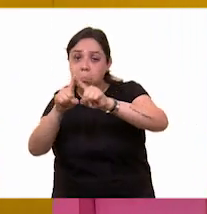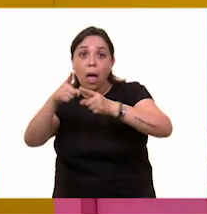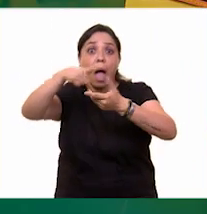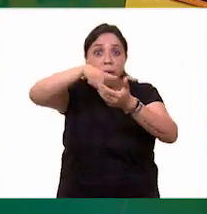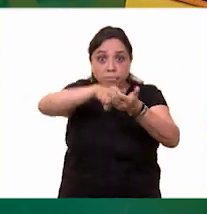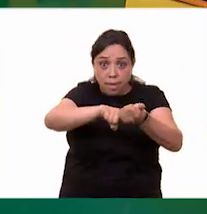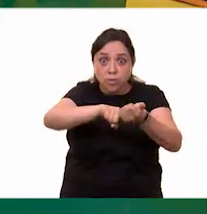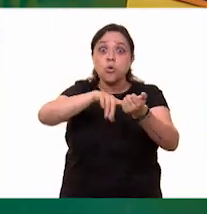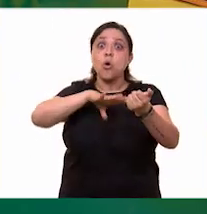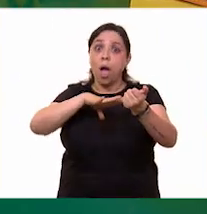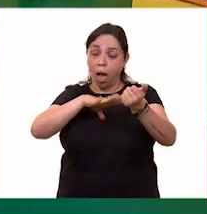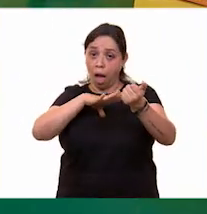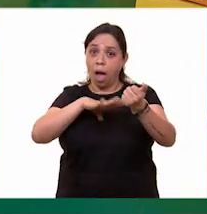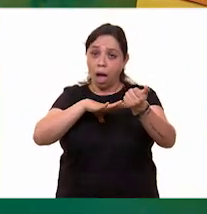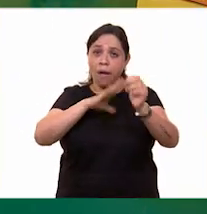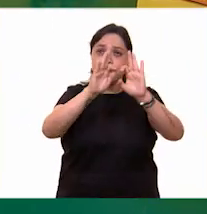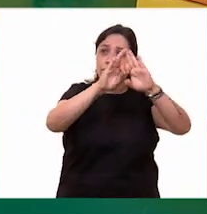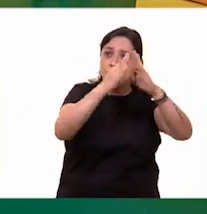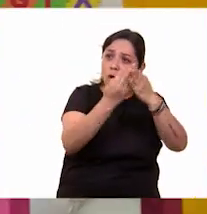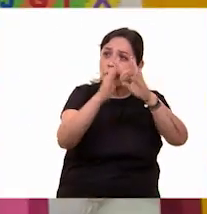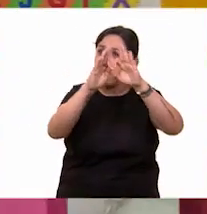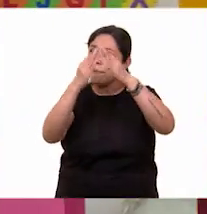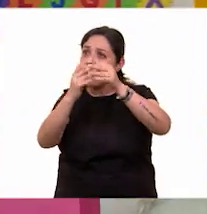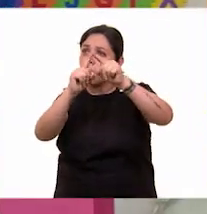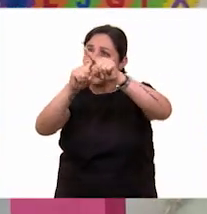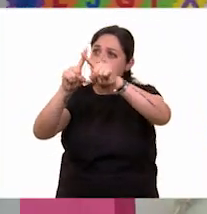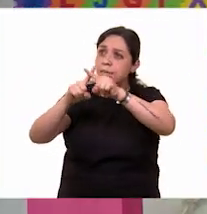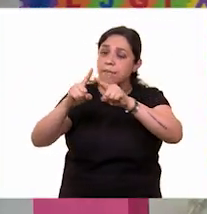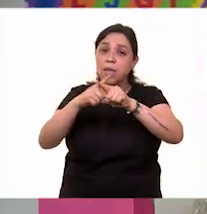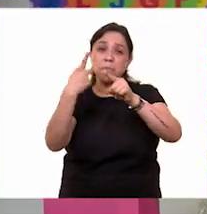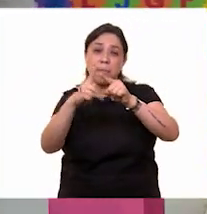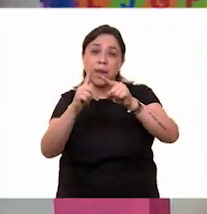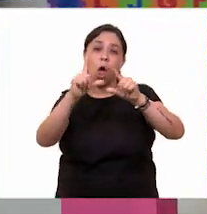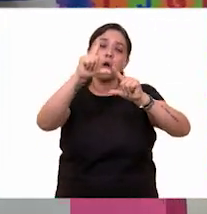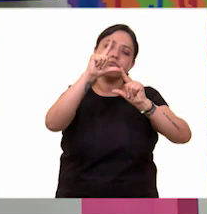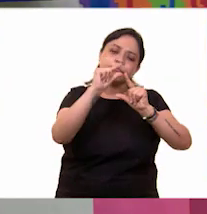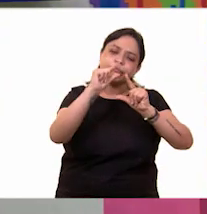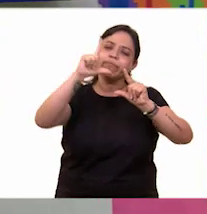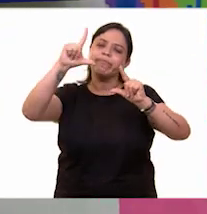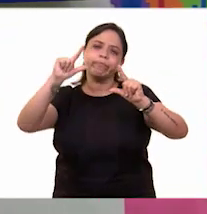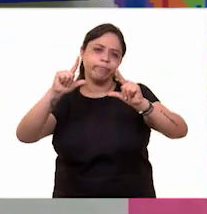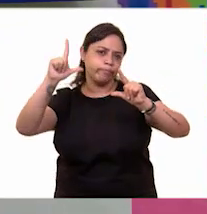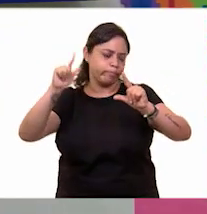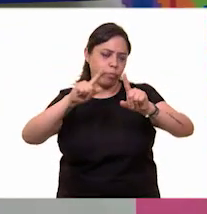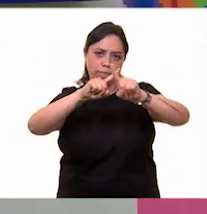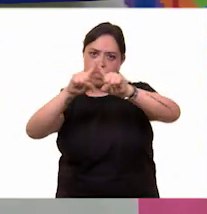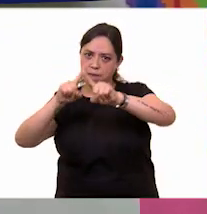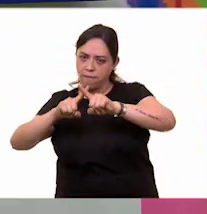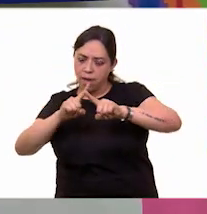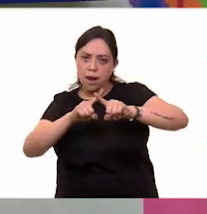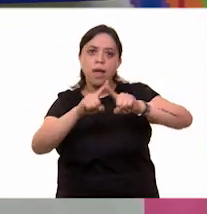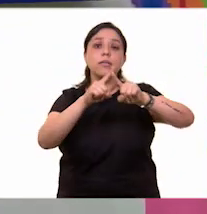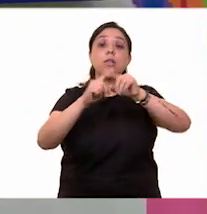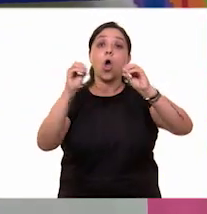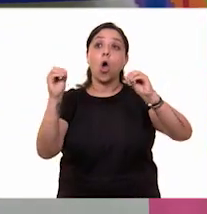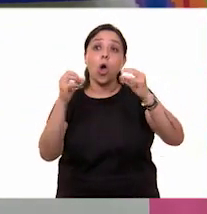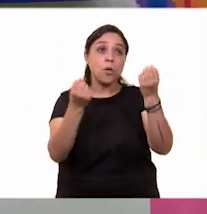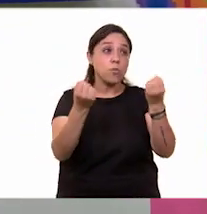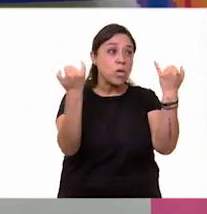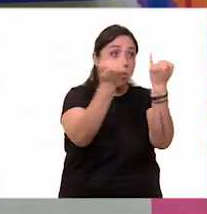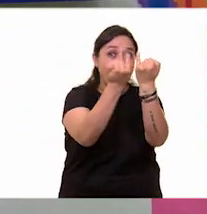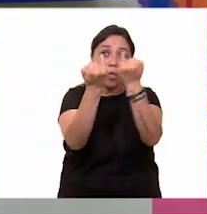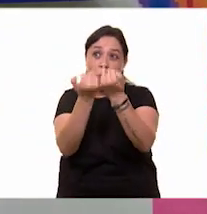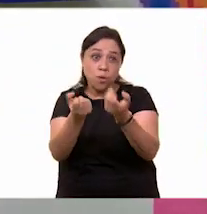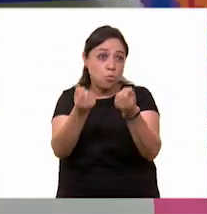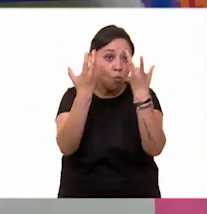se nos solicitaron, pero no todas son del mismo tamaño, no son la misma cantidad probablemente de figuras